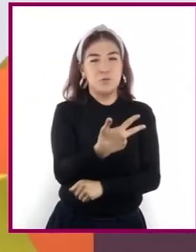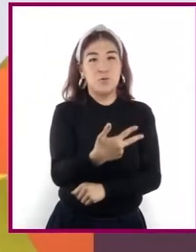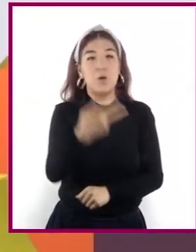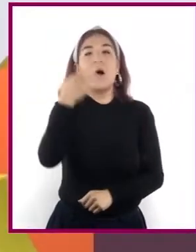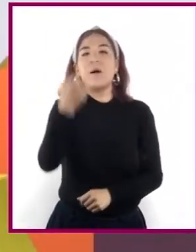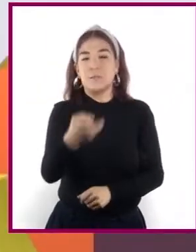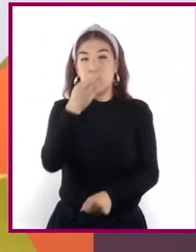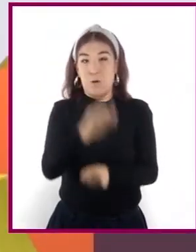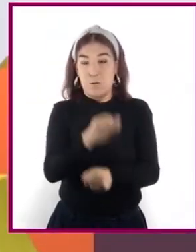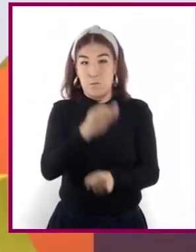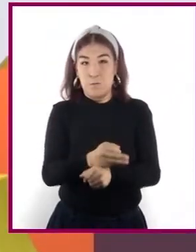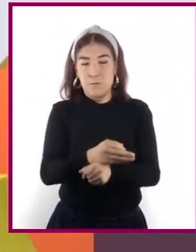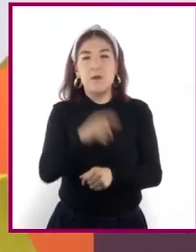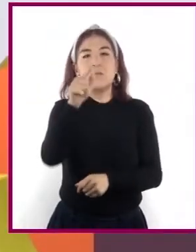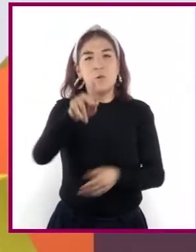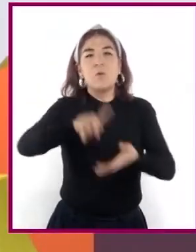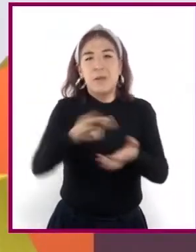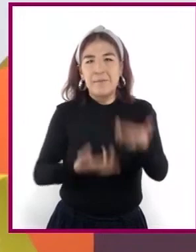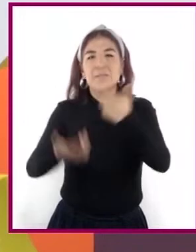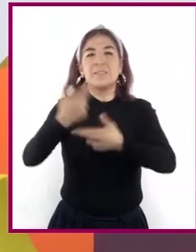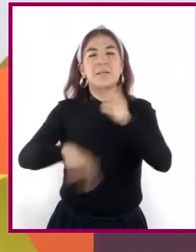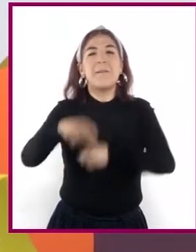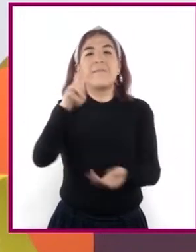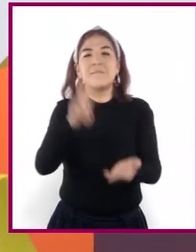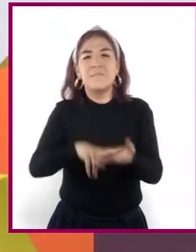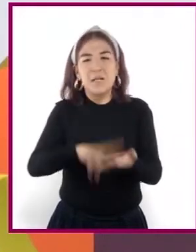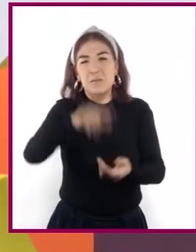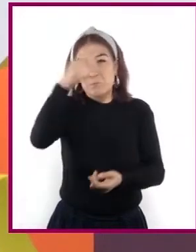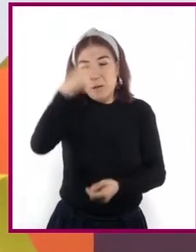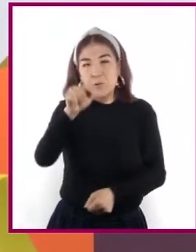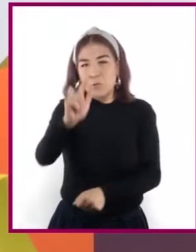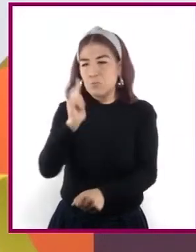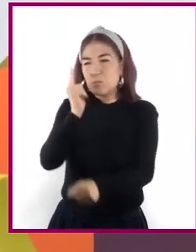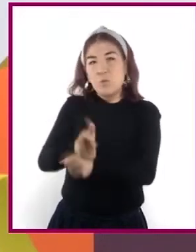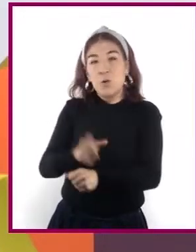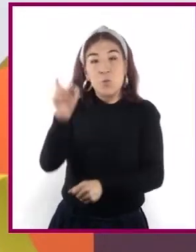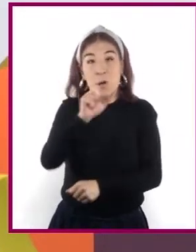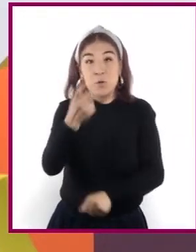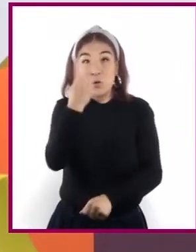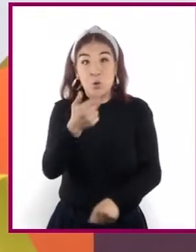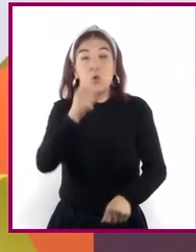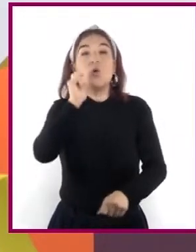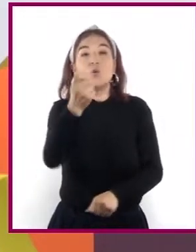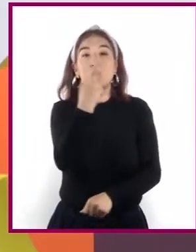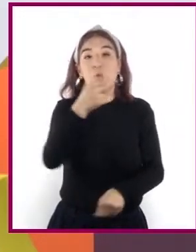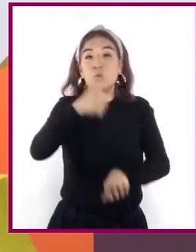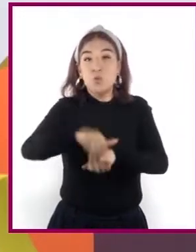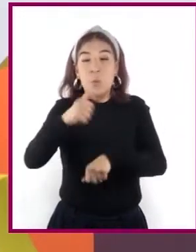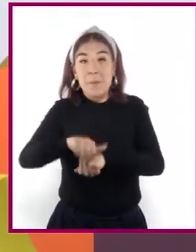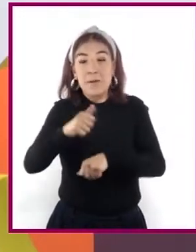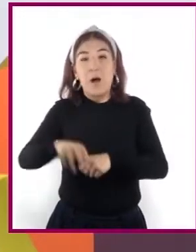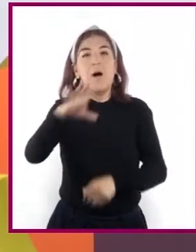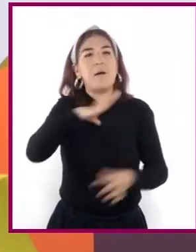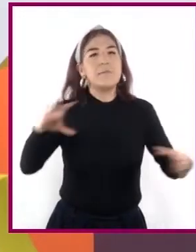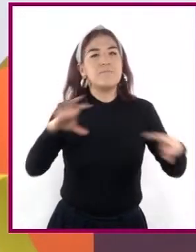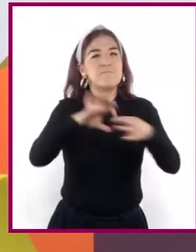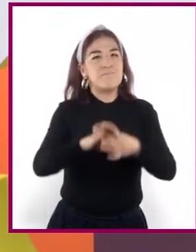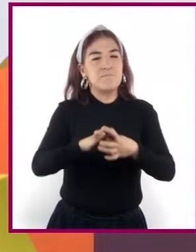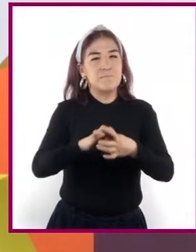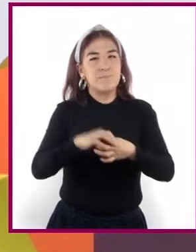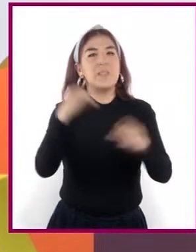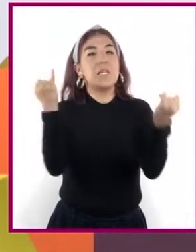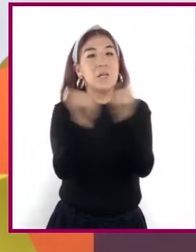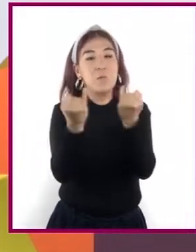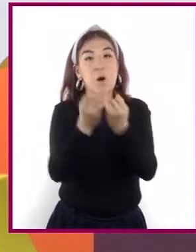Ahora vamos a recuperar los criterios para determinar cuándo dos magnitudes tienen una relación de